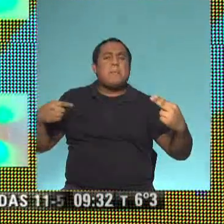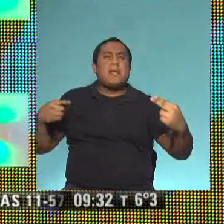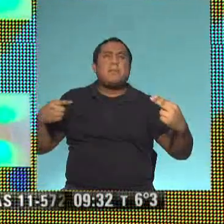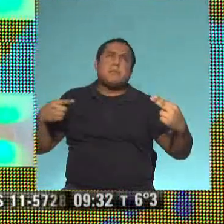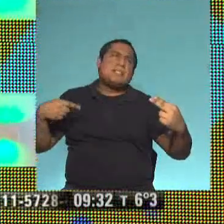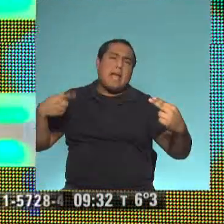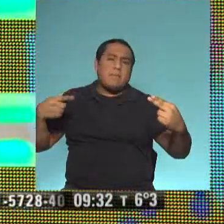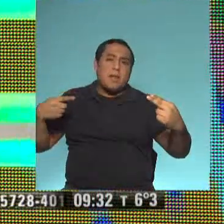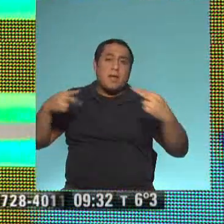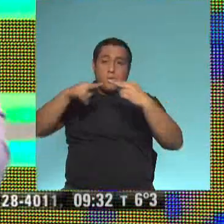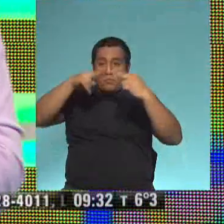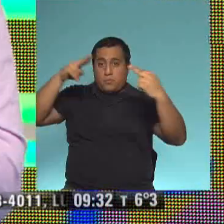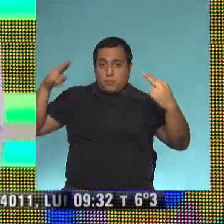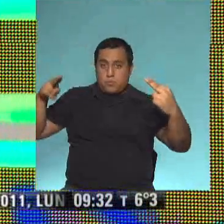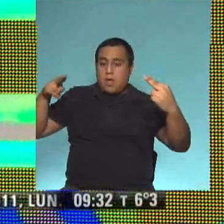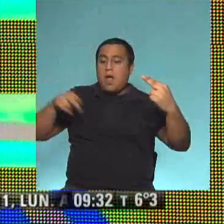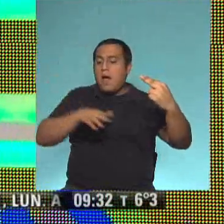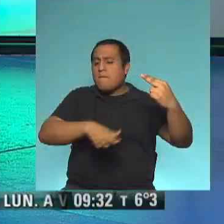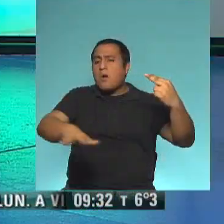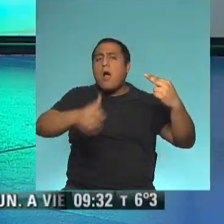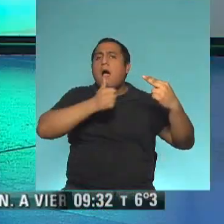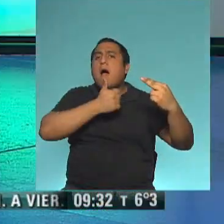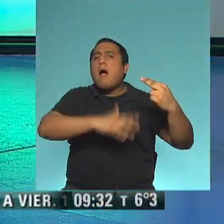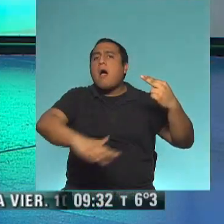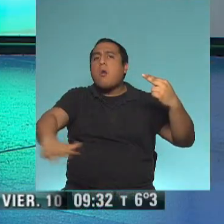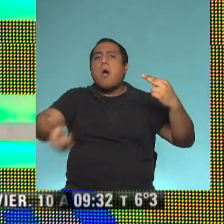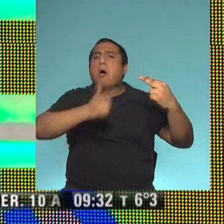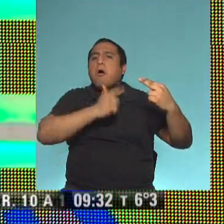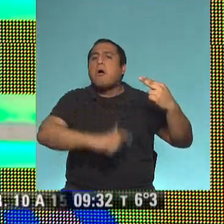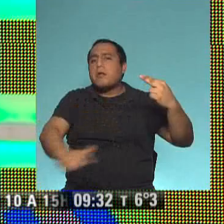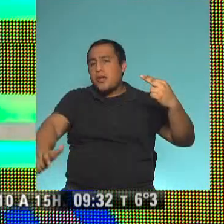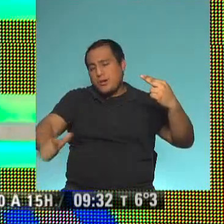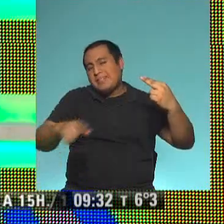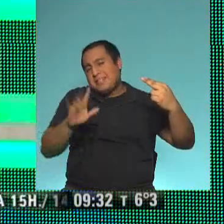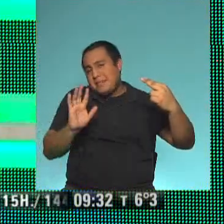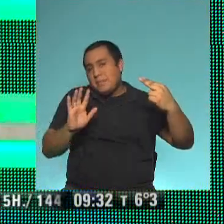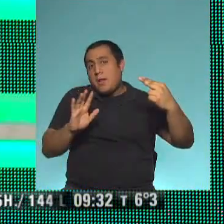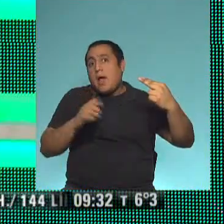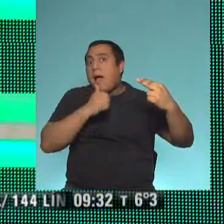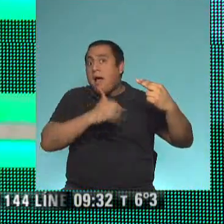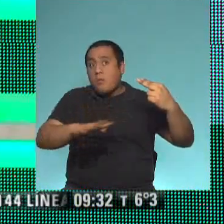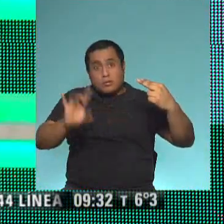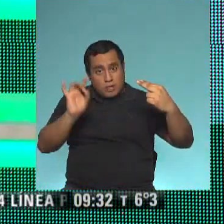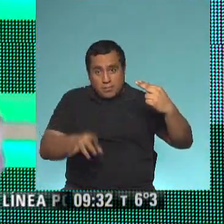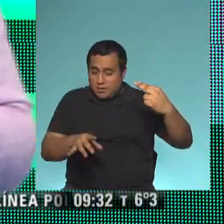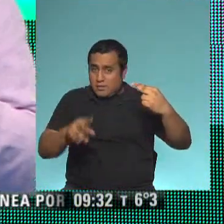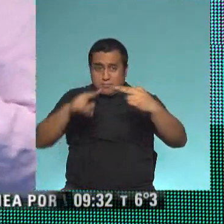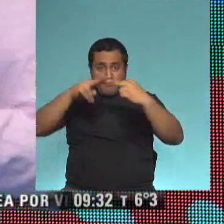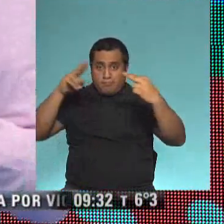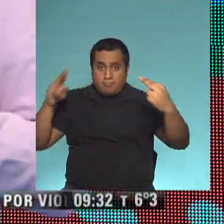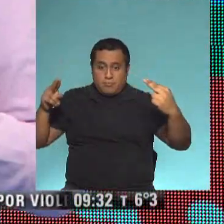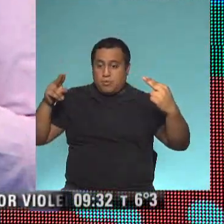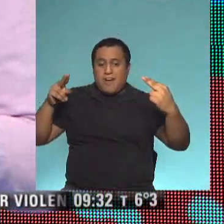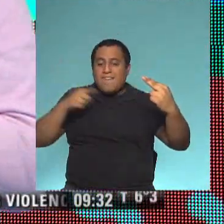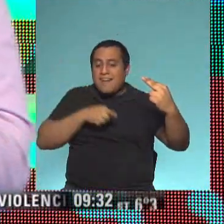casi siempre por abajo pasa el agua, un río, un arroyo. Pero no solo el agua, porque a veces está la vía del